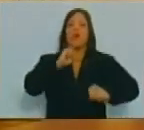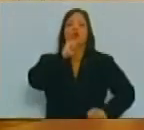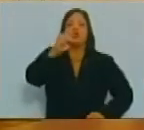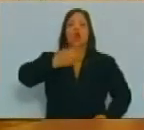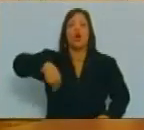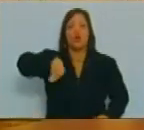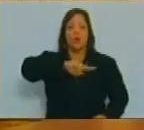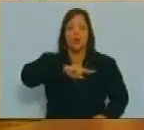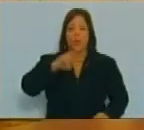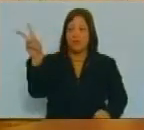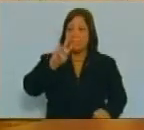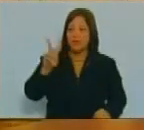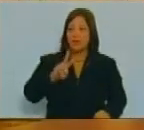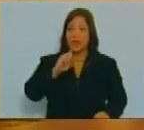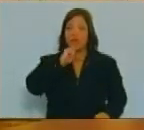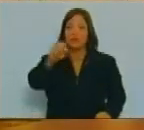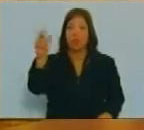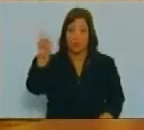venezuela